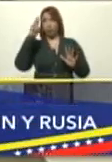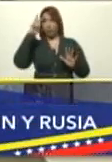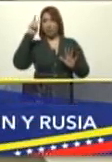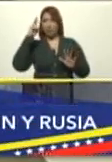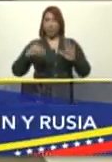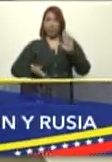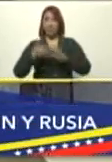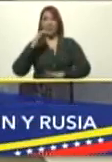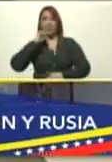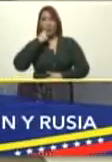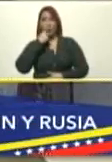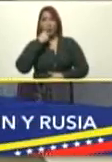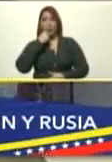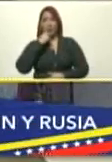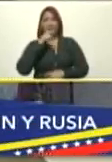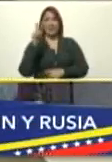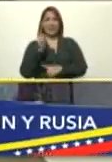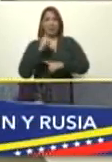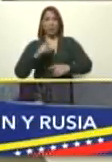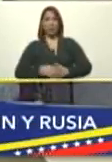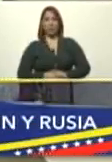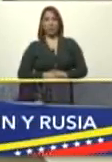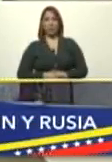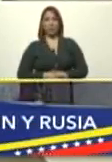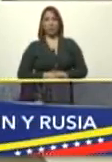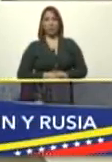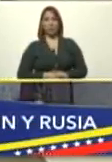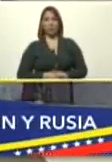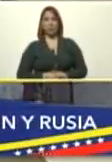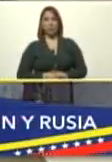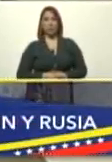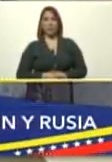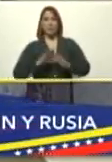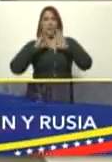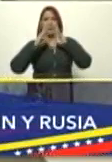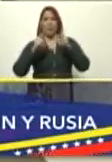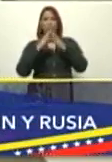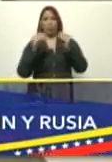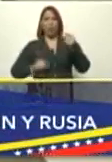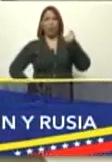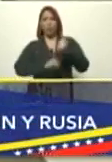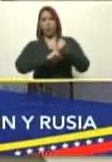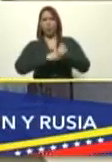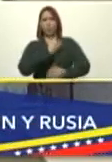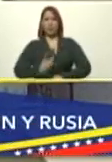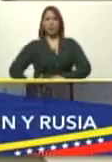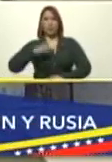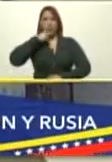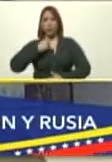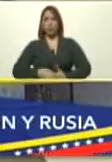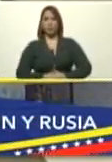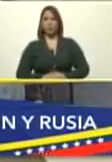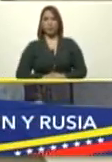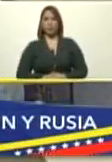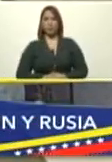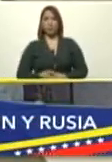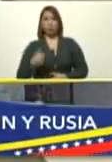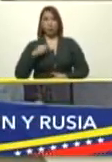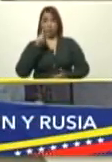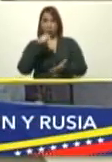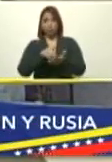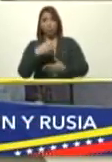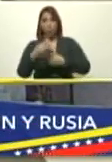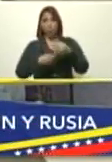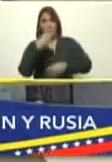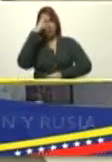Moscú inmediatamente. Y desde Moscú declara todo el apoyo a Putin y a Rusia. Y así lo hice, como